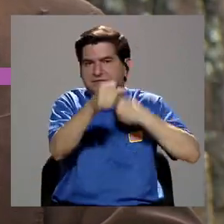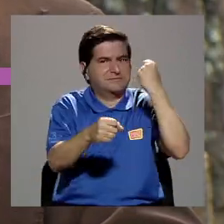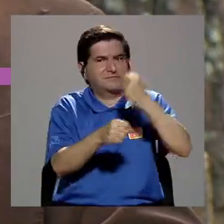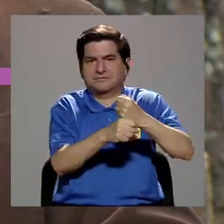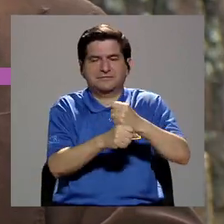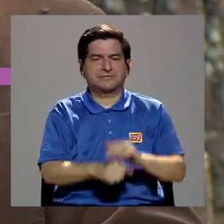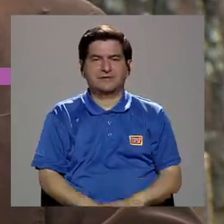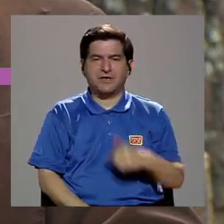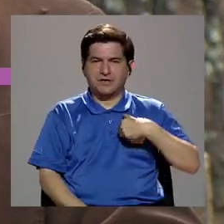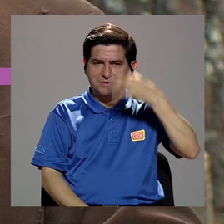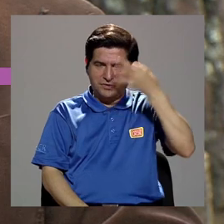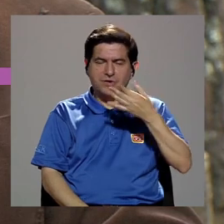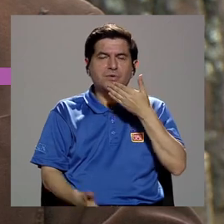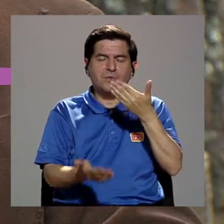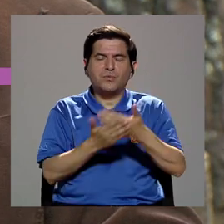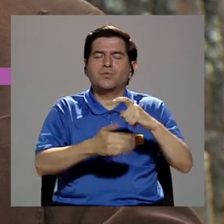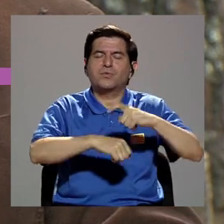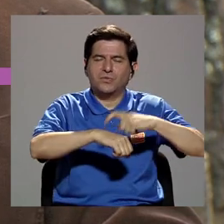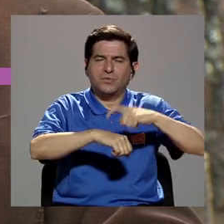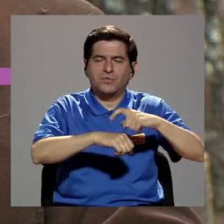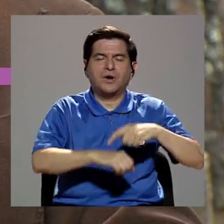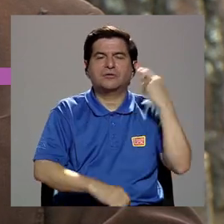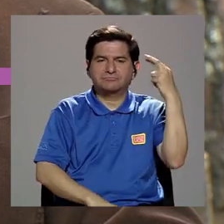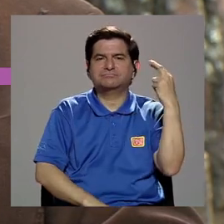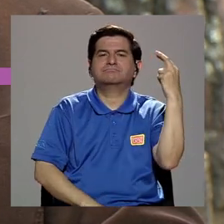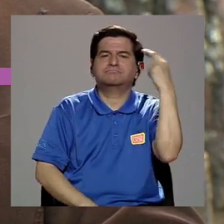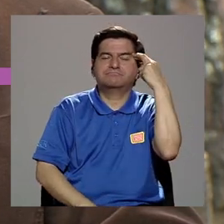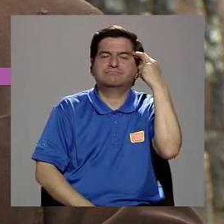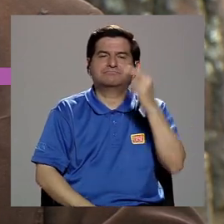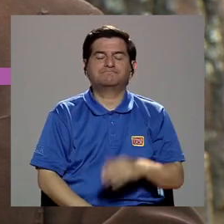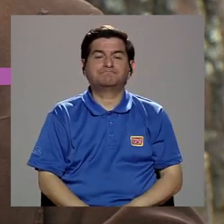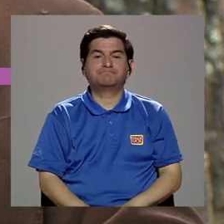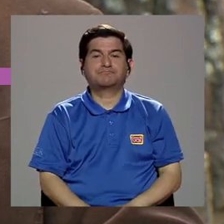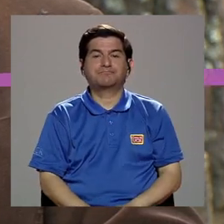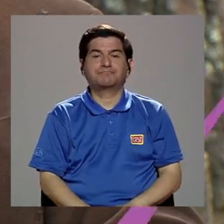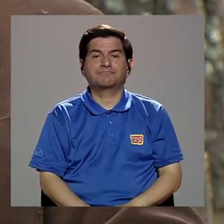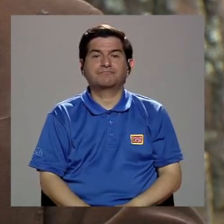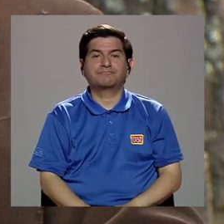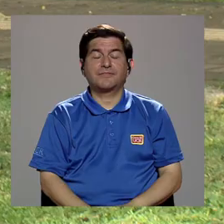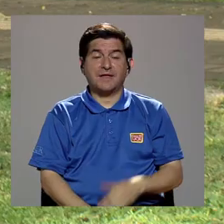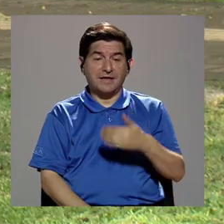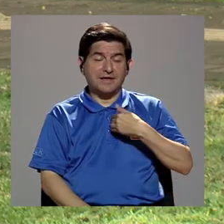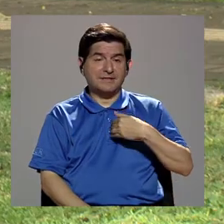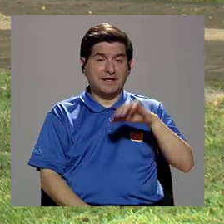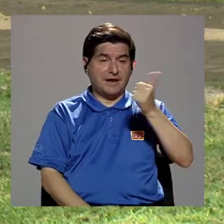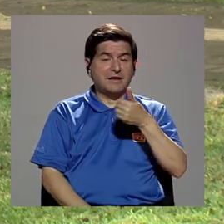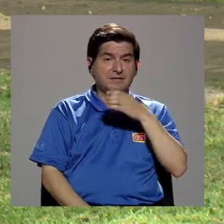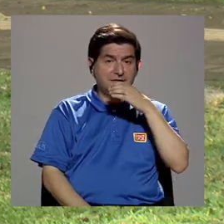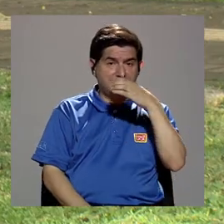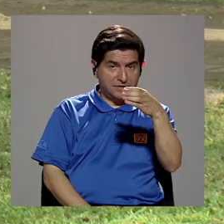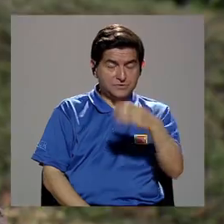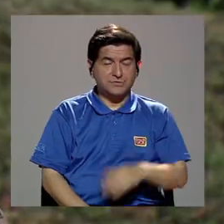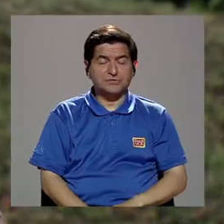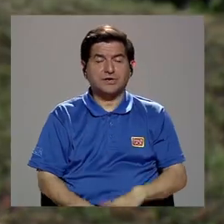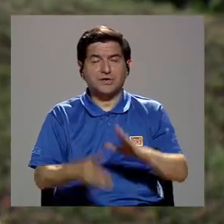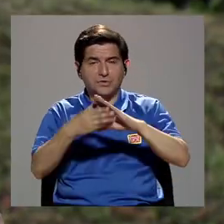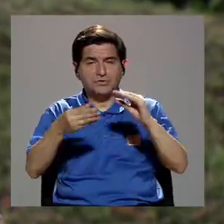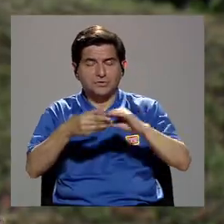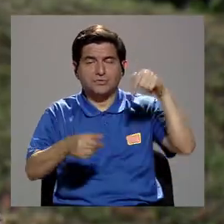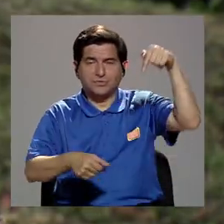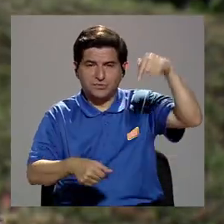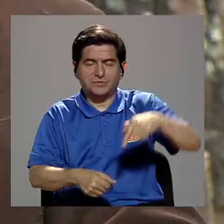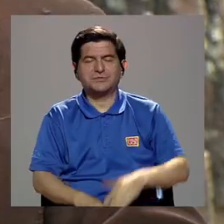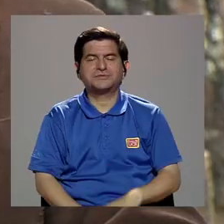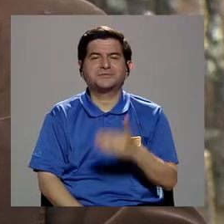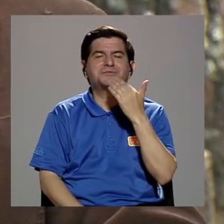año. Así que yo creo que es un buen momento para poder tomar reflexiones definitivamente. Sí, y tenemos entonces, bueno, estos 10 pasos que nos comentó el